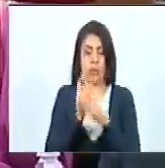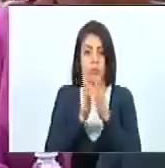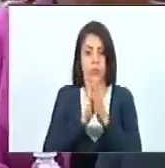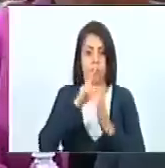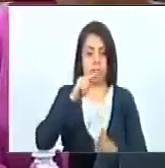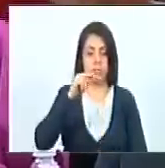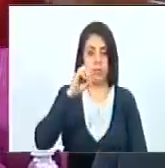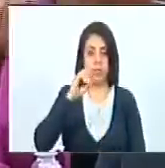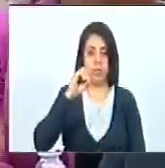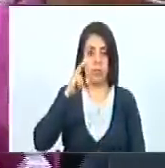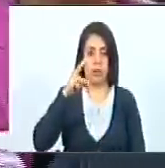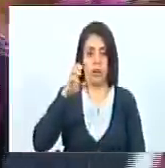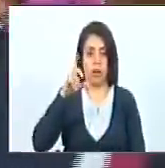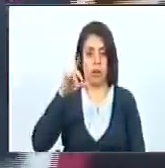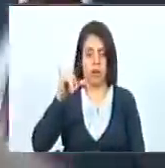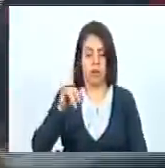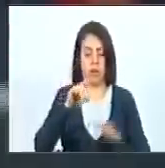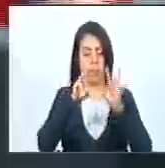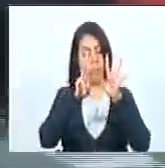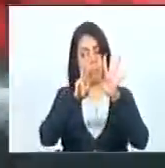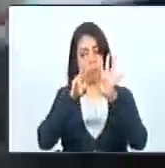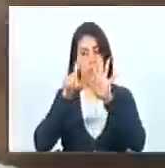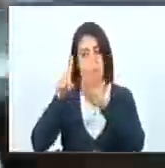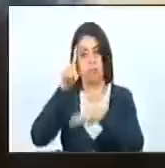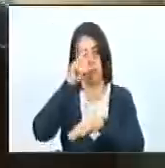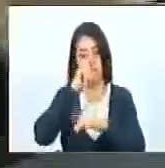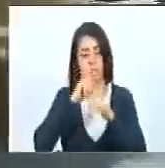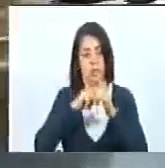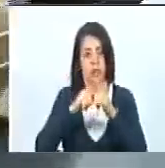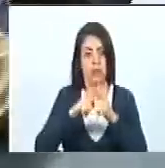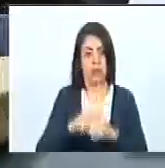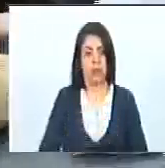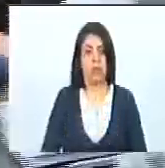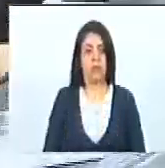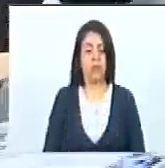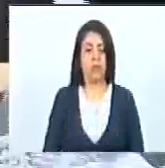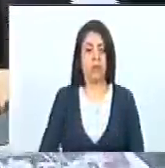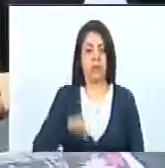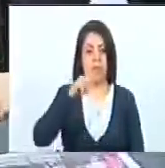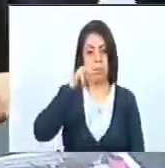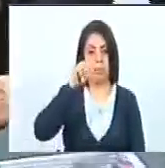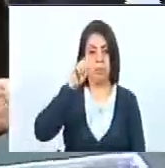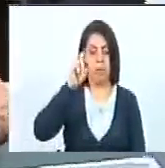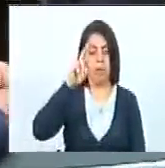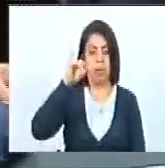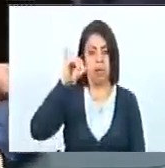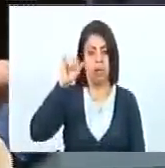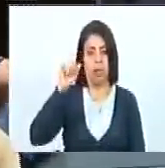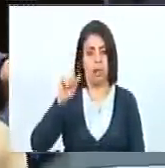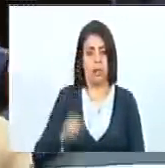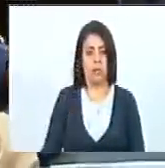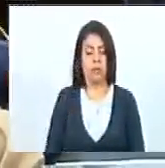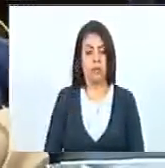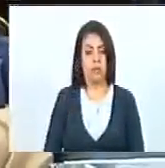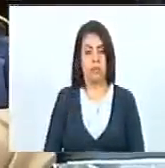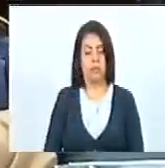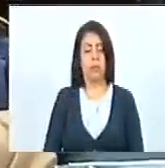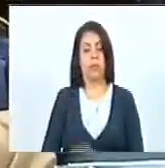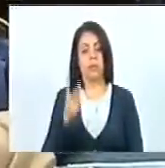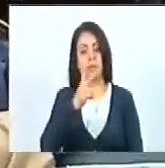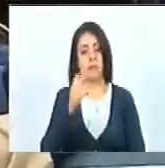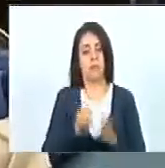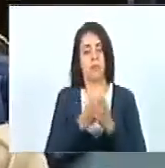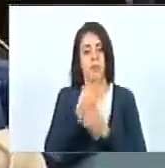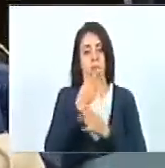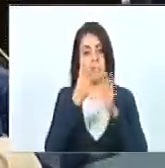Pocaterra tiene 86 años. Está nuestra querida camarada María León, que el 22 de mayo cumplió